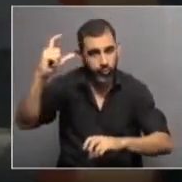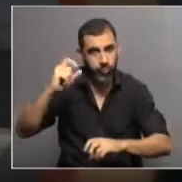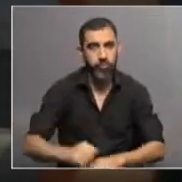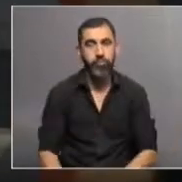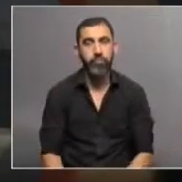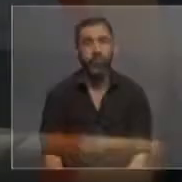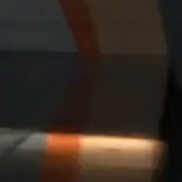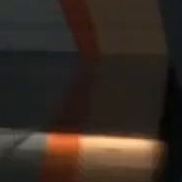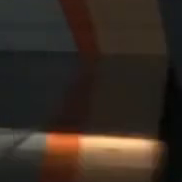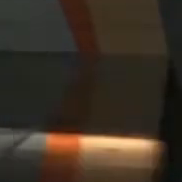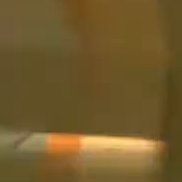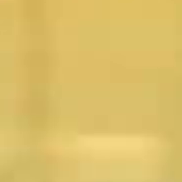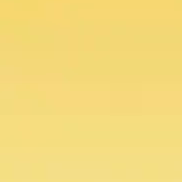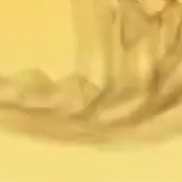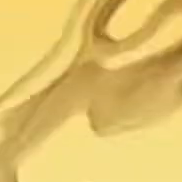conocimiento.